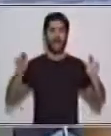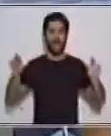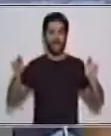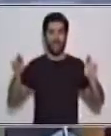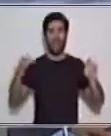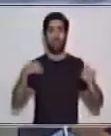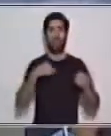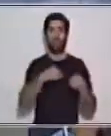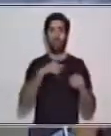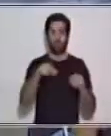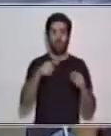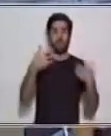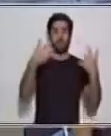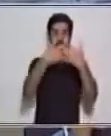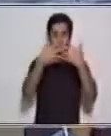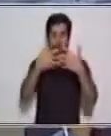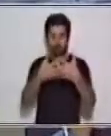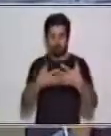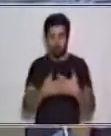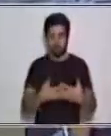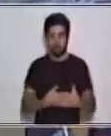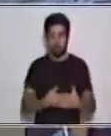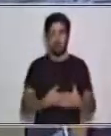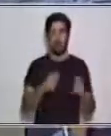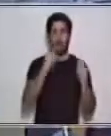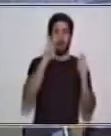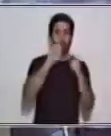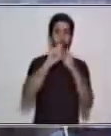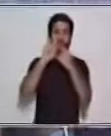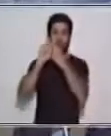unir los puntos.